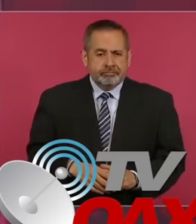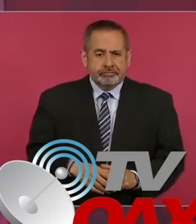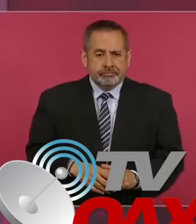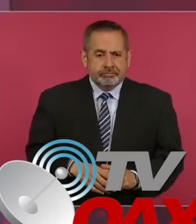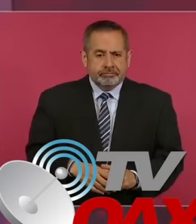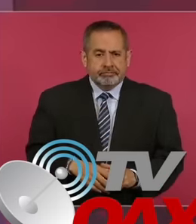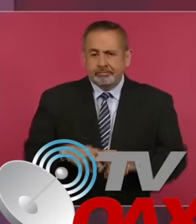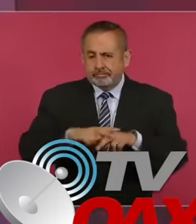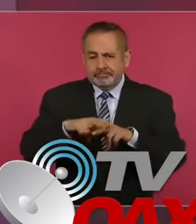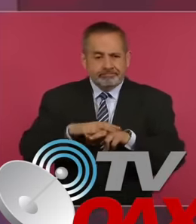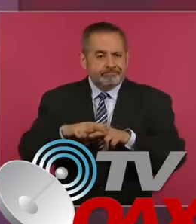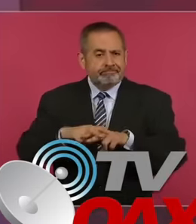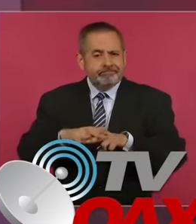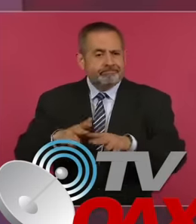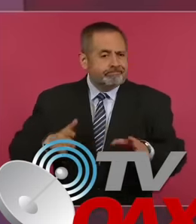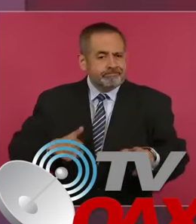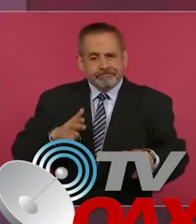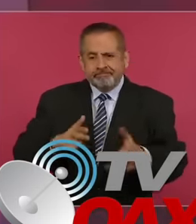con los trenes